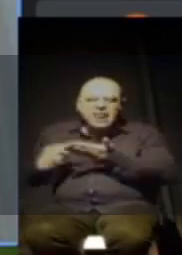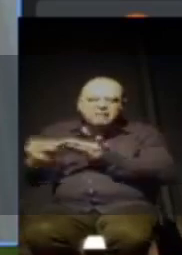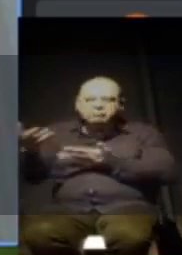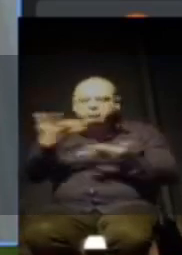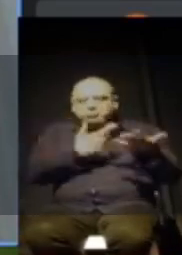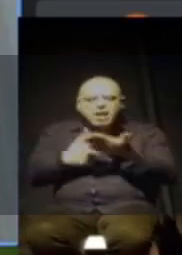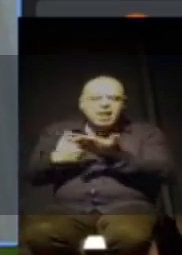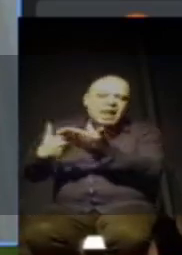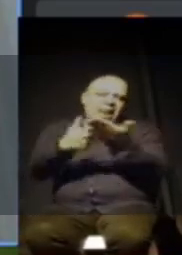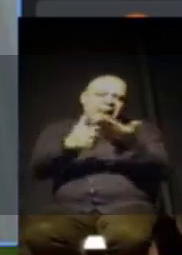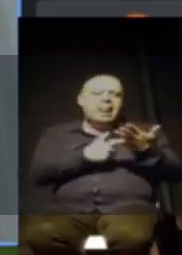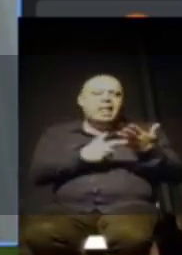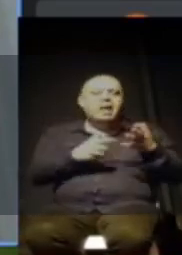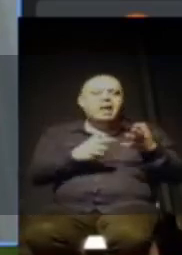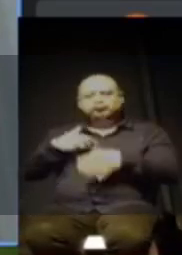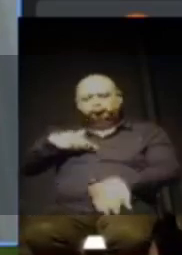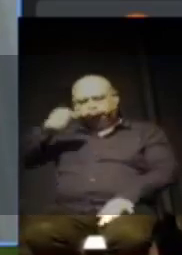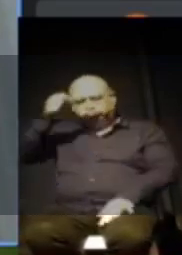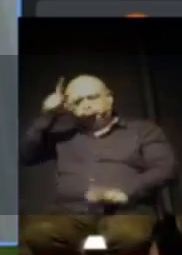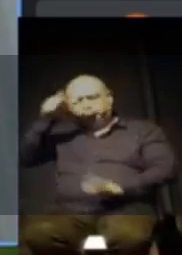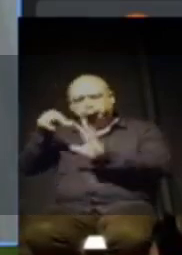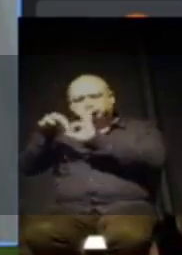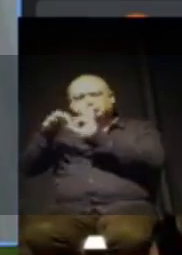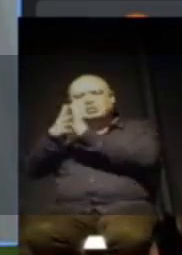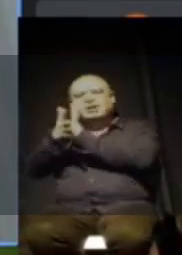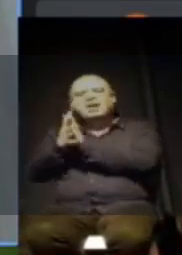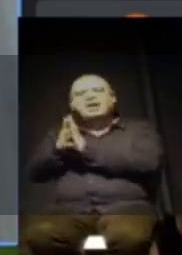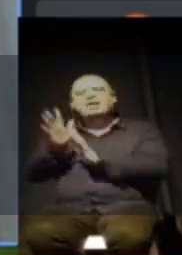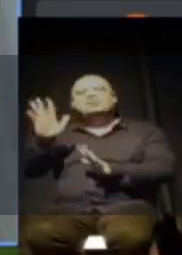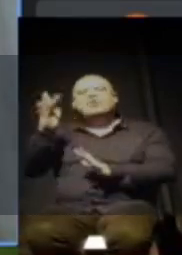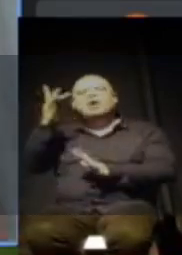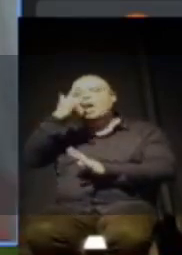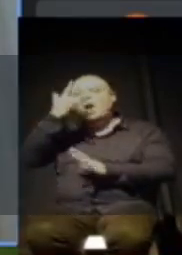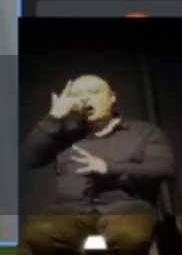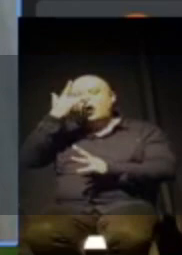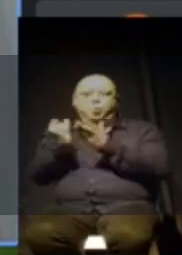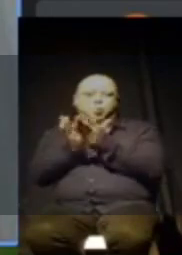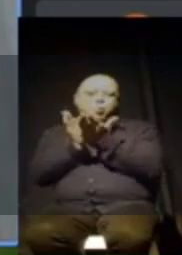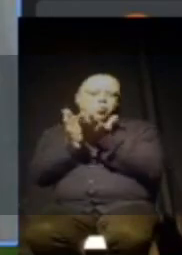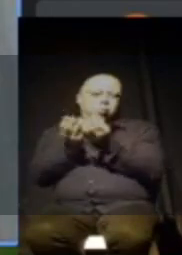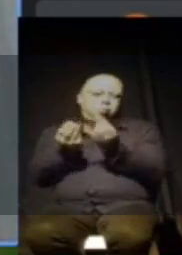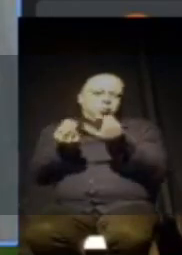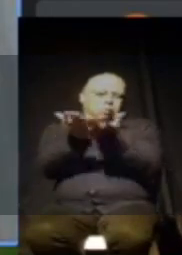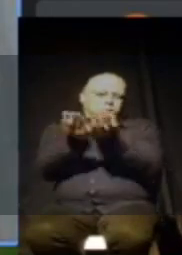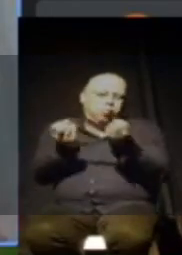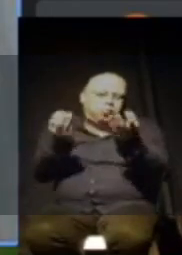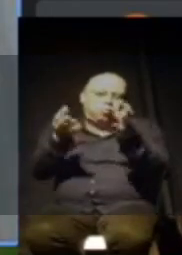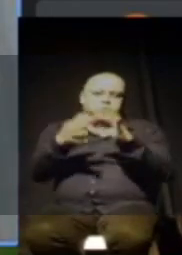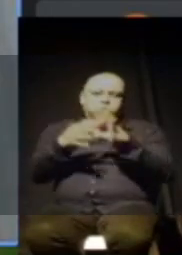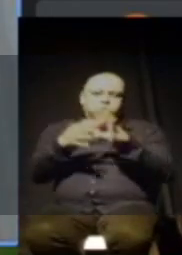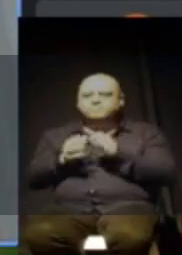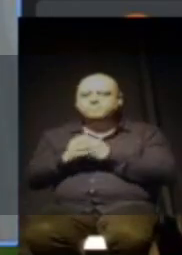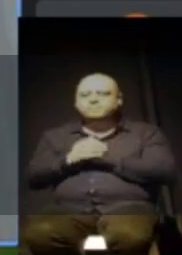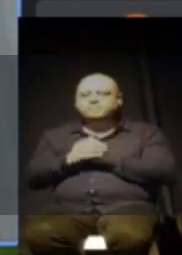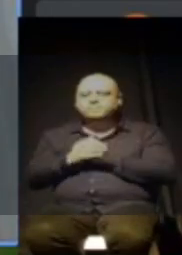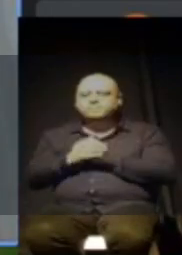poco, tal vez poco comprendemos cuando hablamos de la afroeducación, que tiene que ver con el arte, el